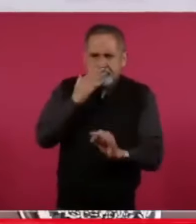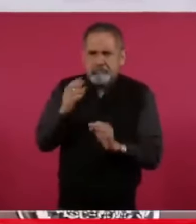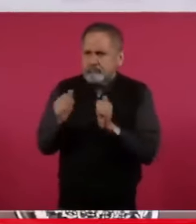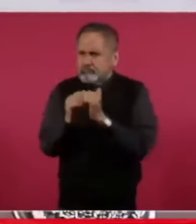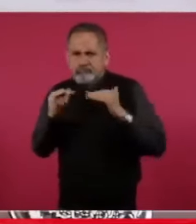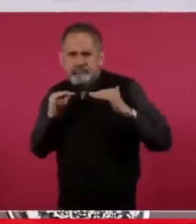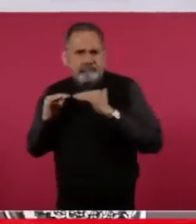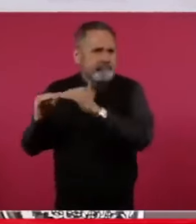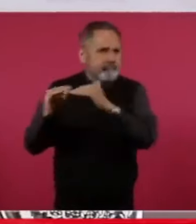democrática,